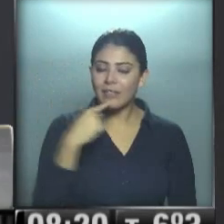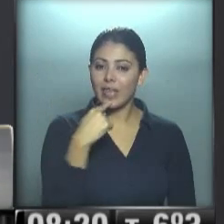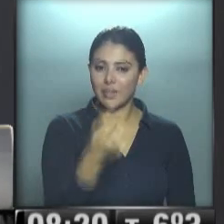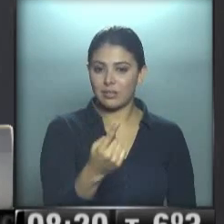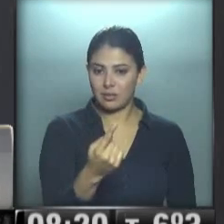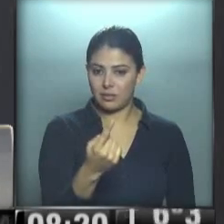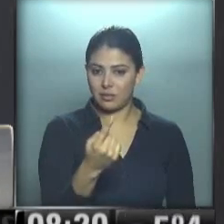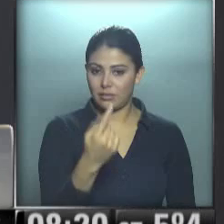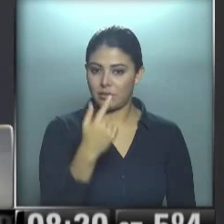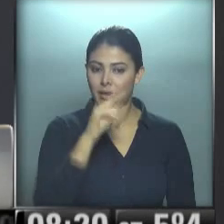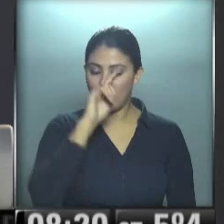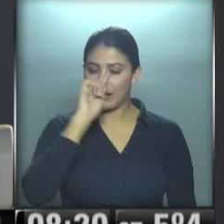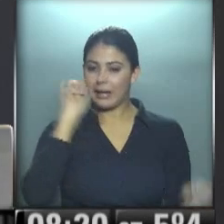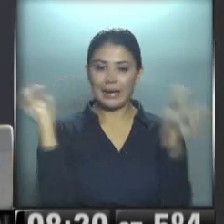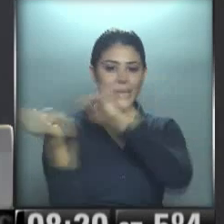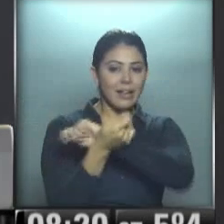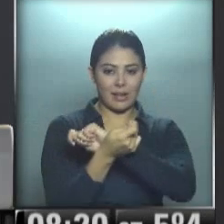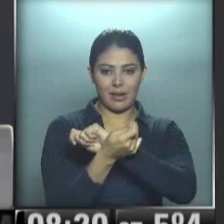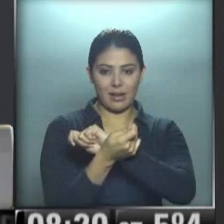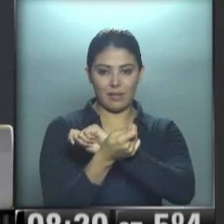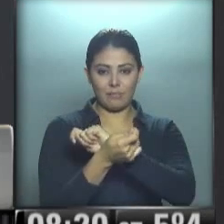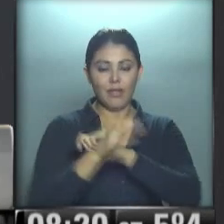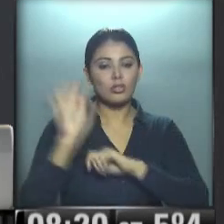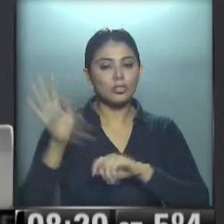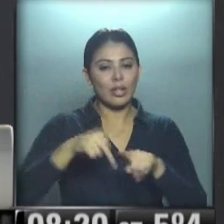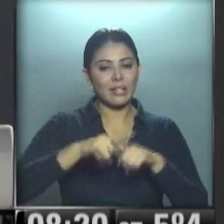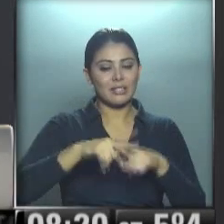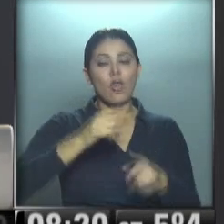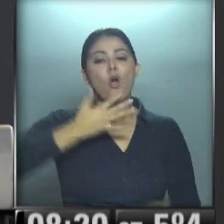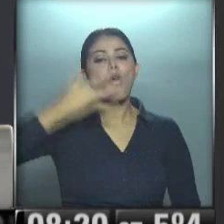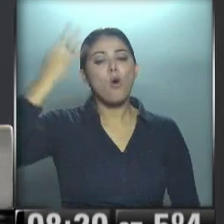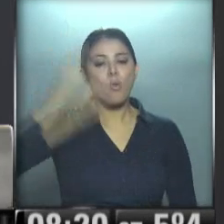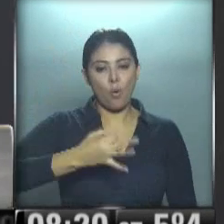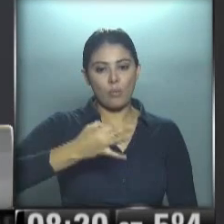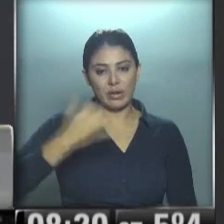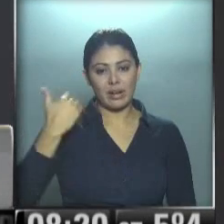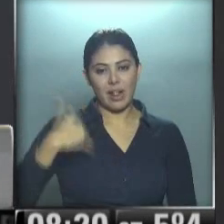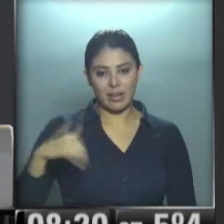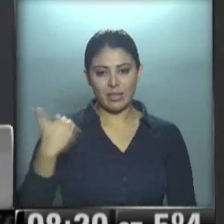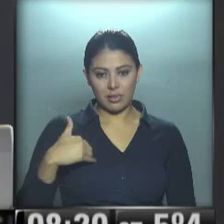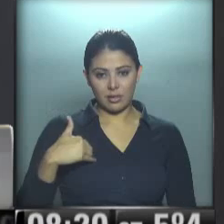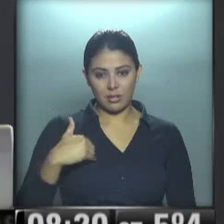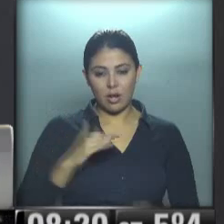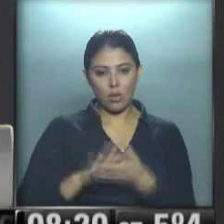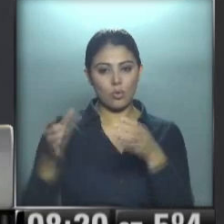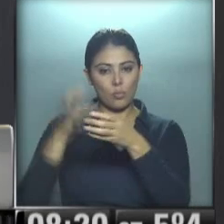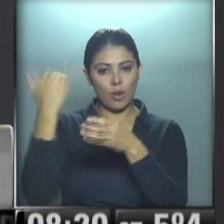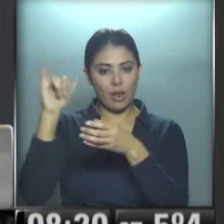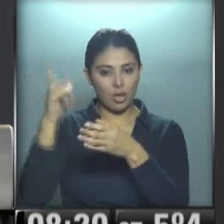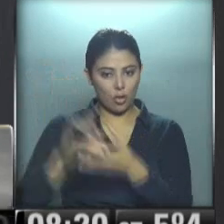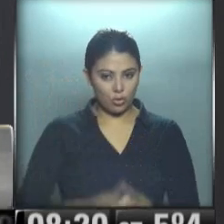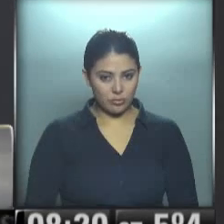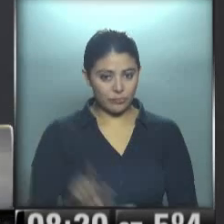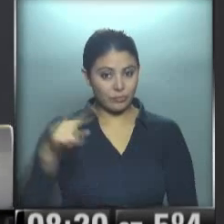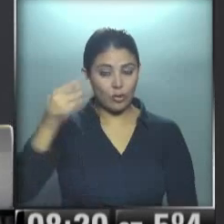una alteración de los mecanismos de cumplimiento de la república argentina con sus acreedores